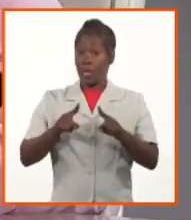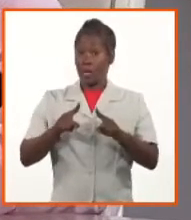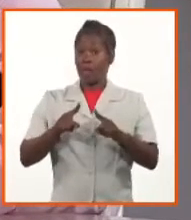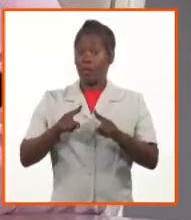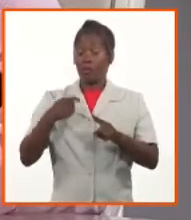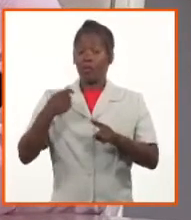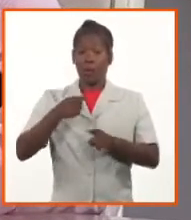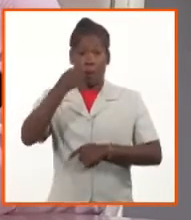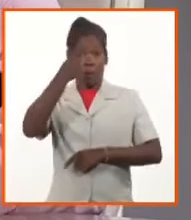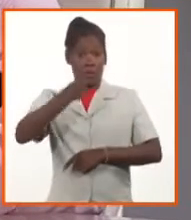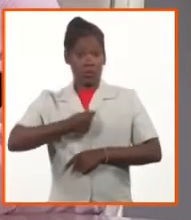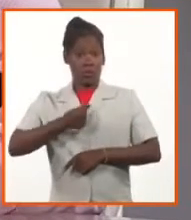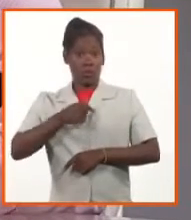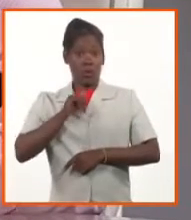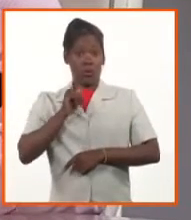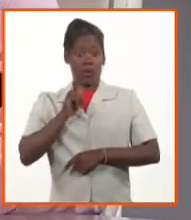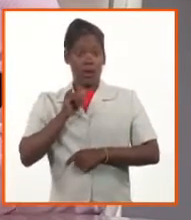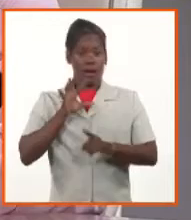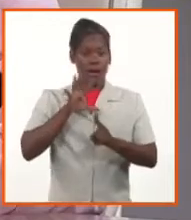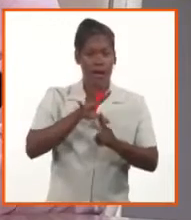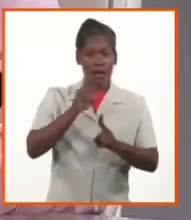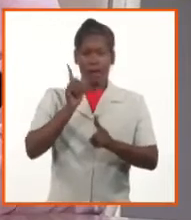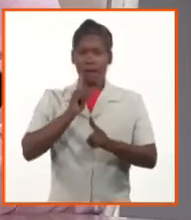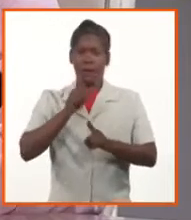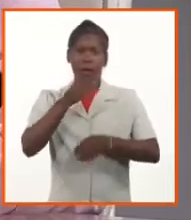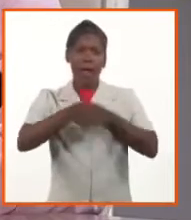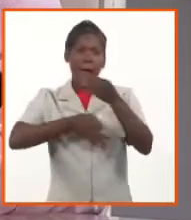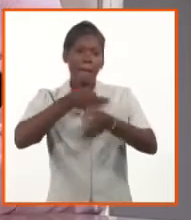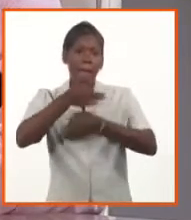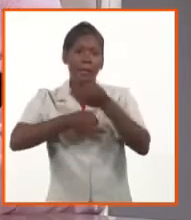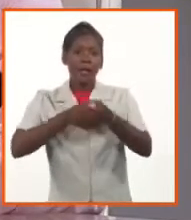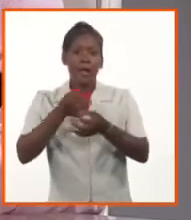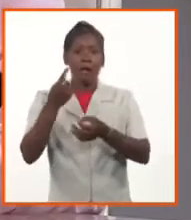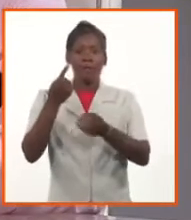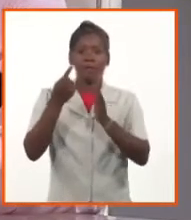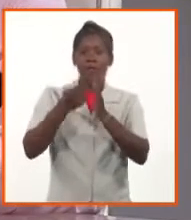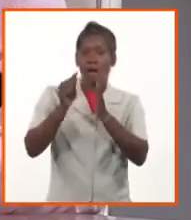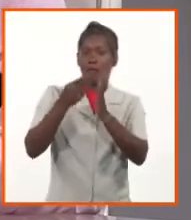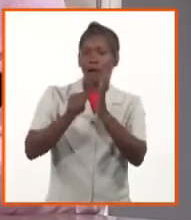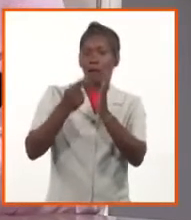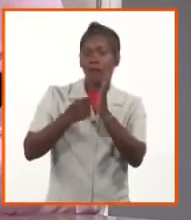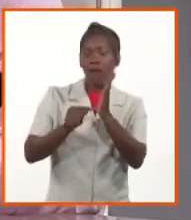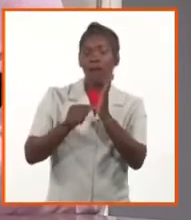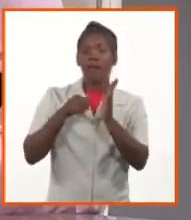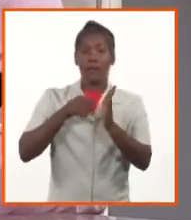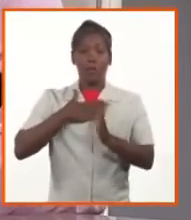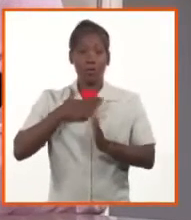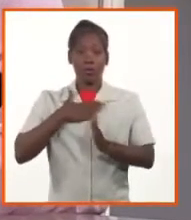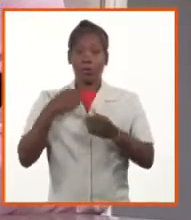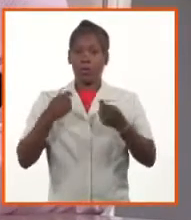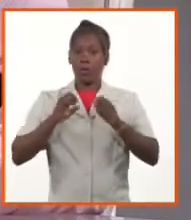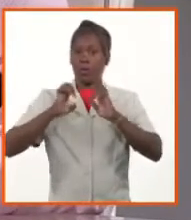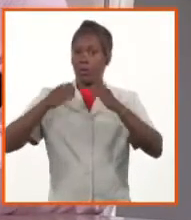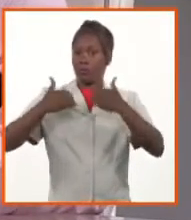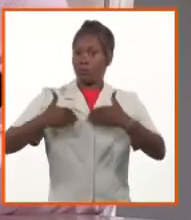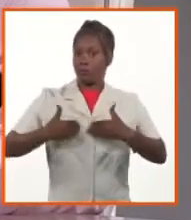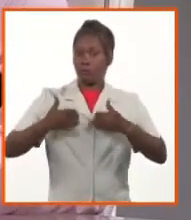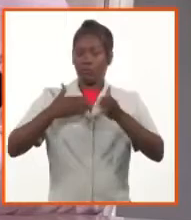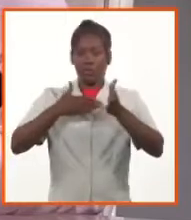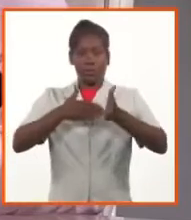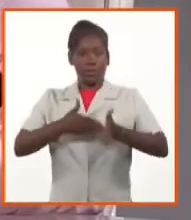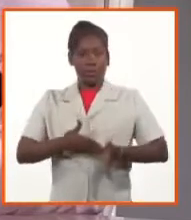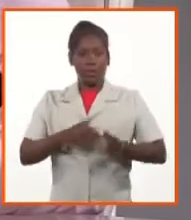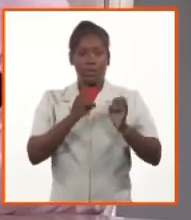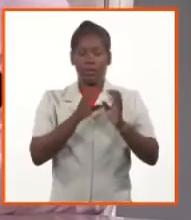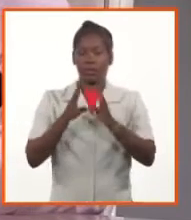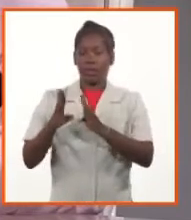ética. Y es un boletín que circula de manera digital, y eso nos permite llegar a tener un mayor alcance, un